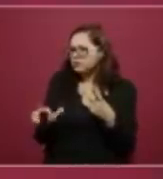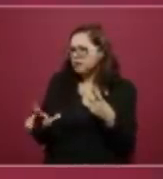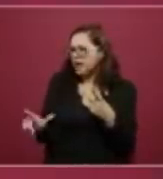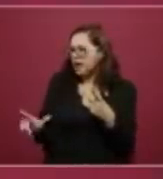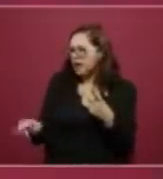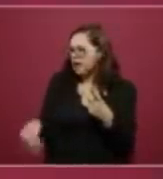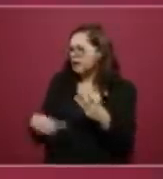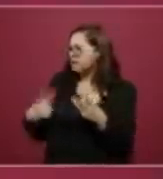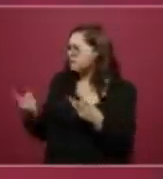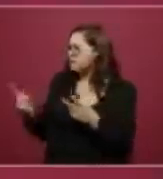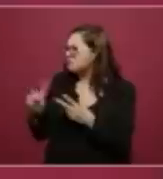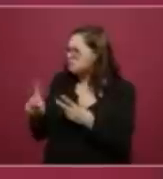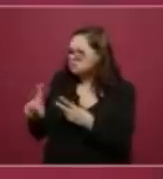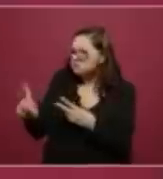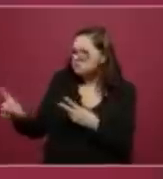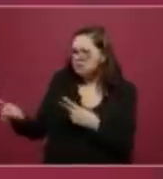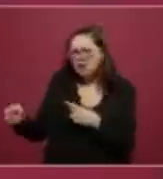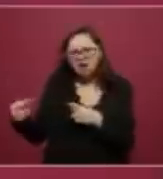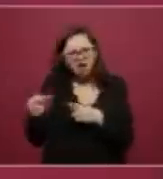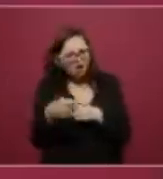¿Por qué fue El Reforma?